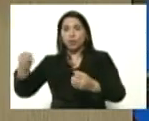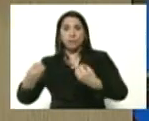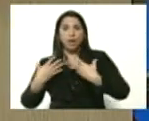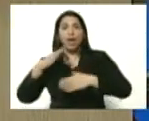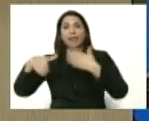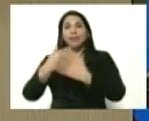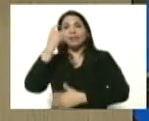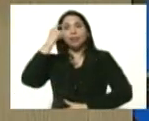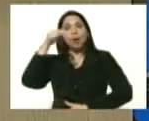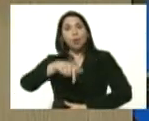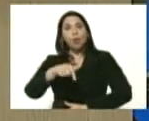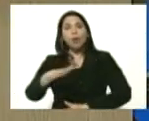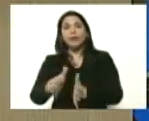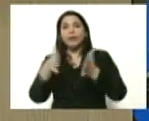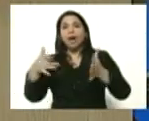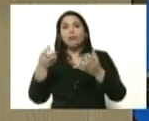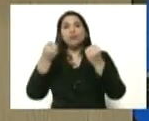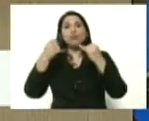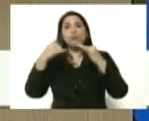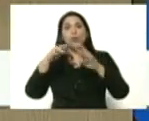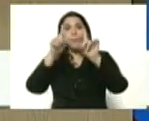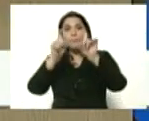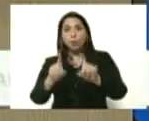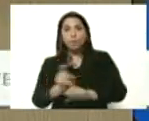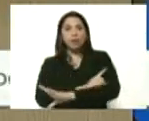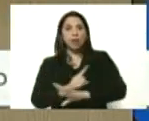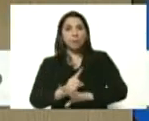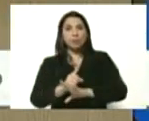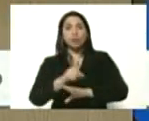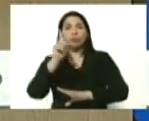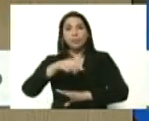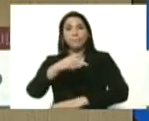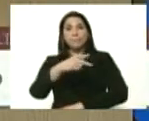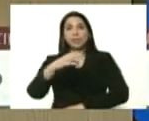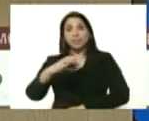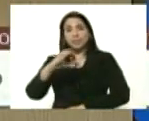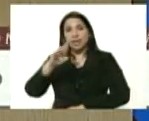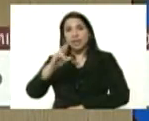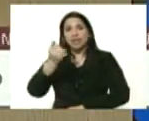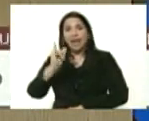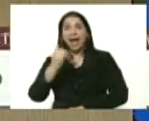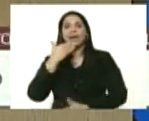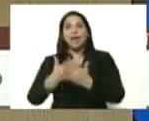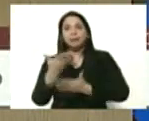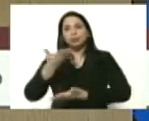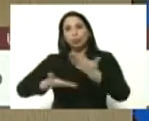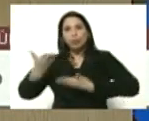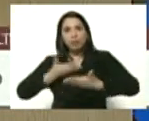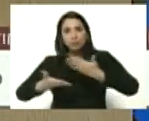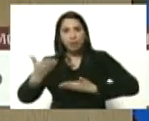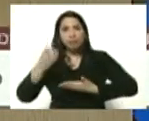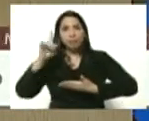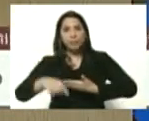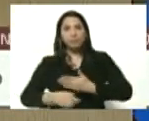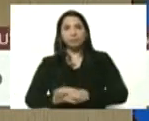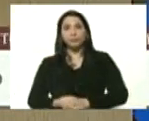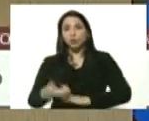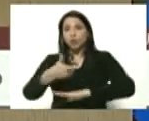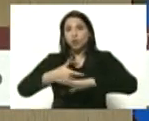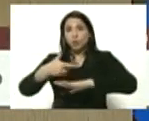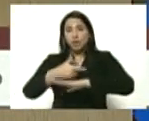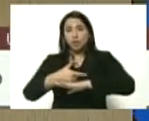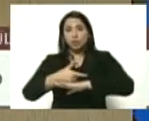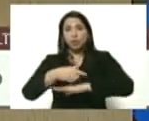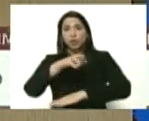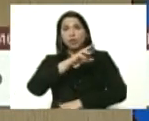hoy, con el gran número de pruebas rápidas y de pruebas PCR con las que cuenta Venezuela, gracias a la solidaridad del gobierno de la